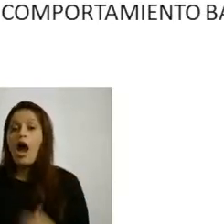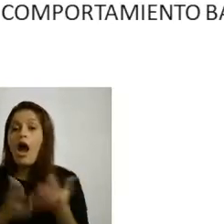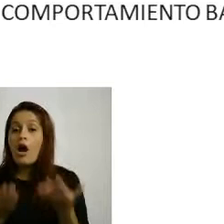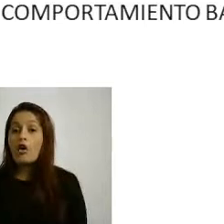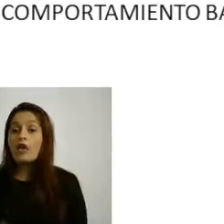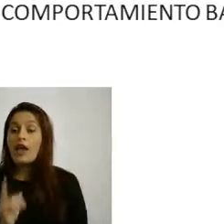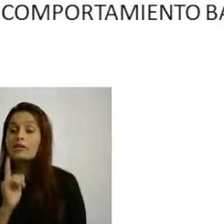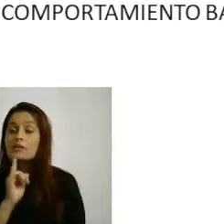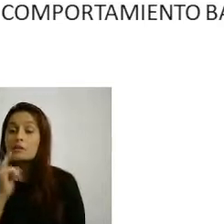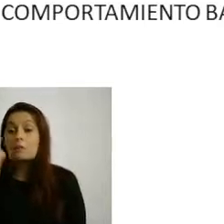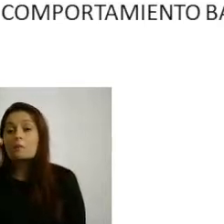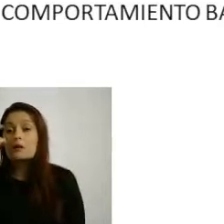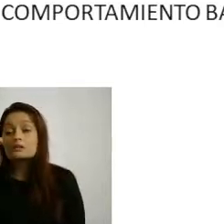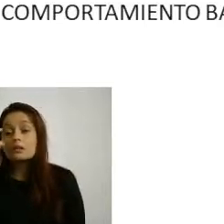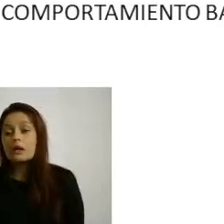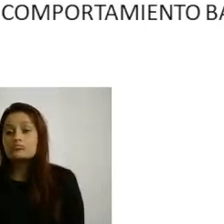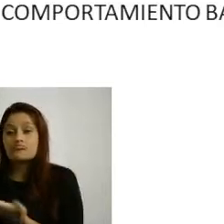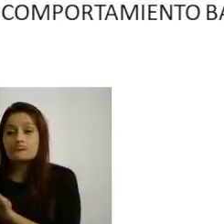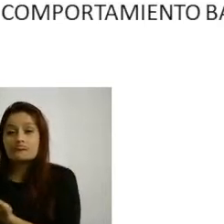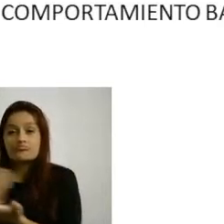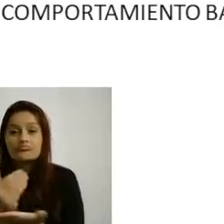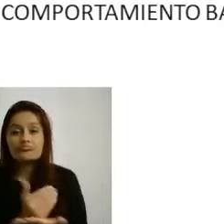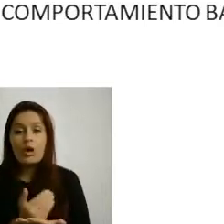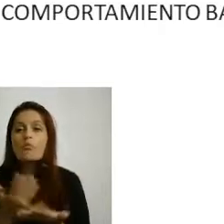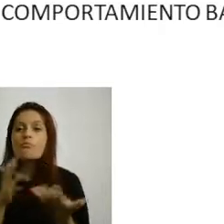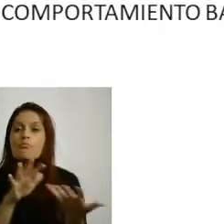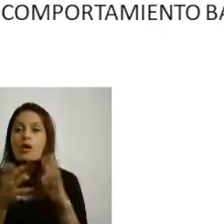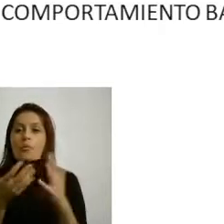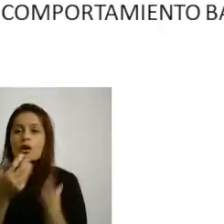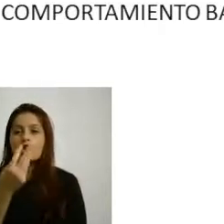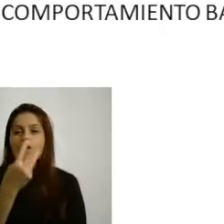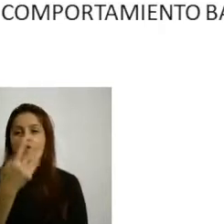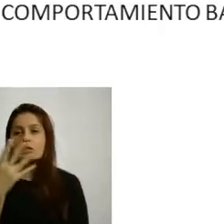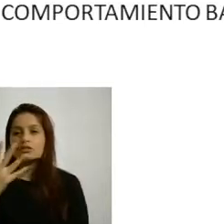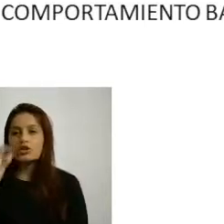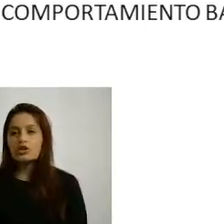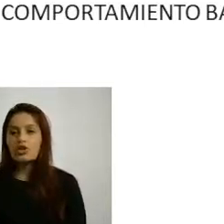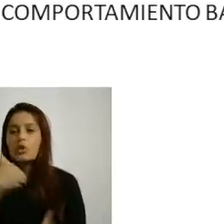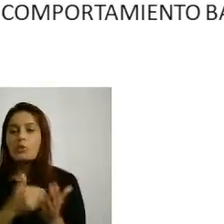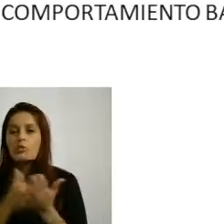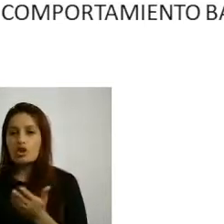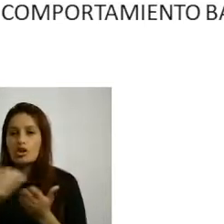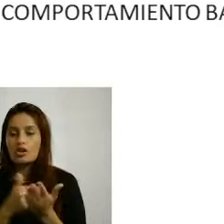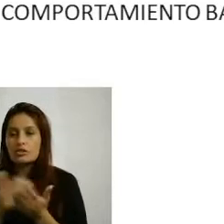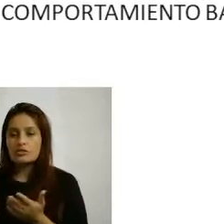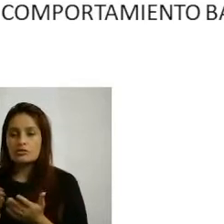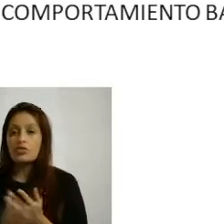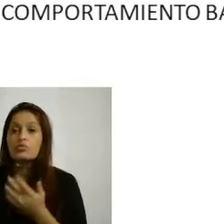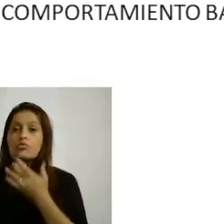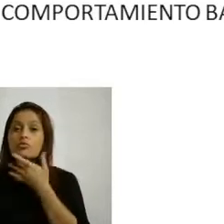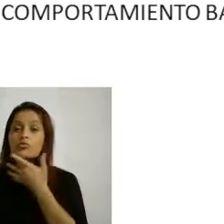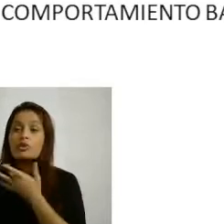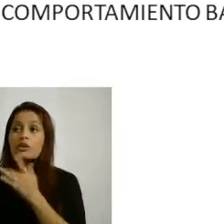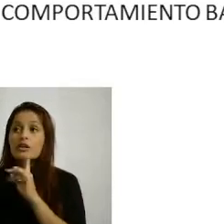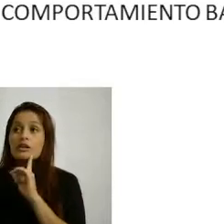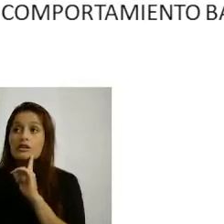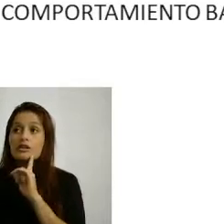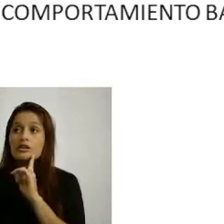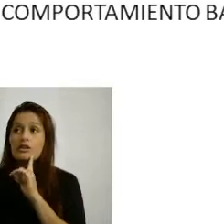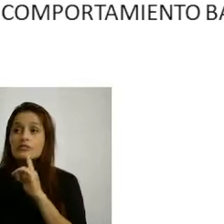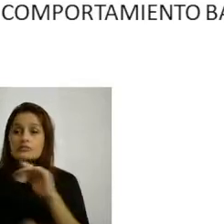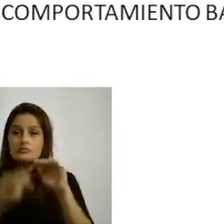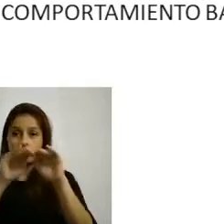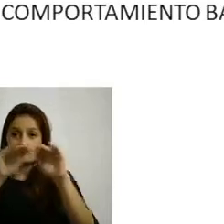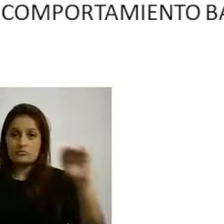una expectativa de recuperación cercano a los 35 millones de pesos porque hay un menor umbral